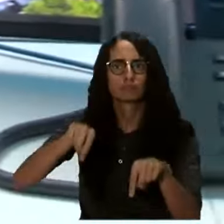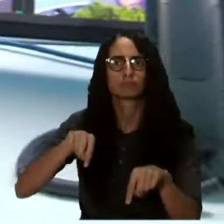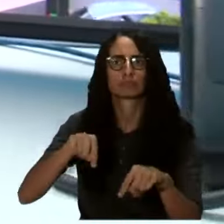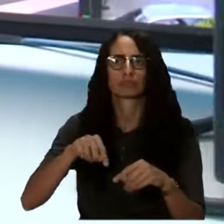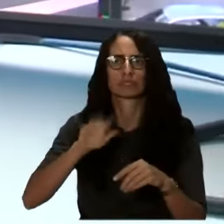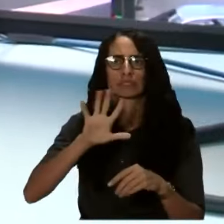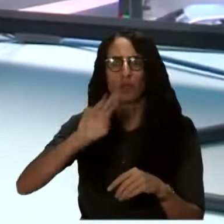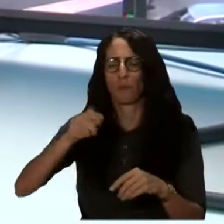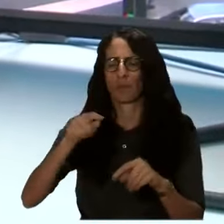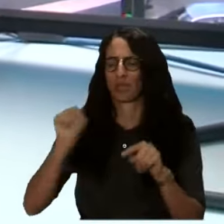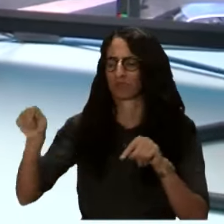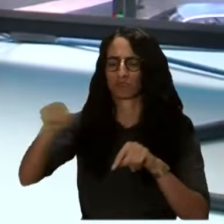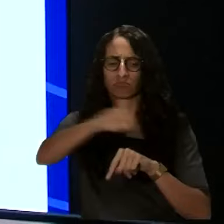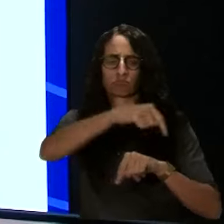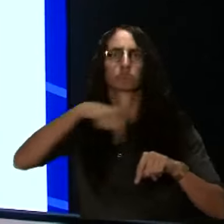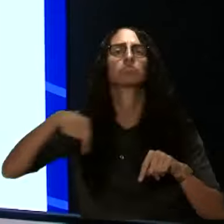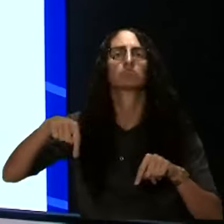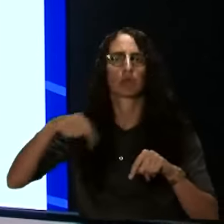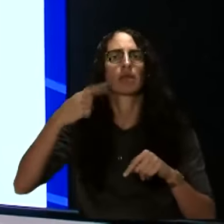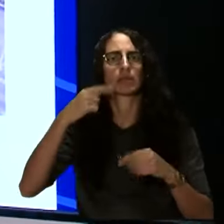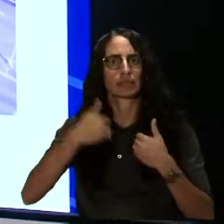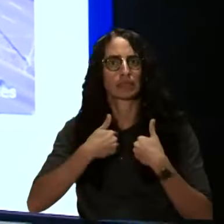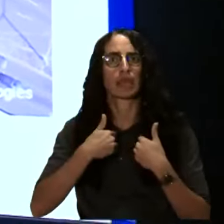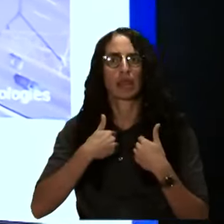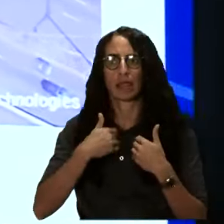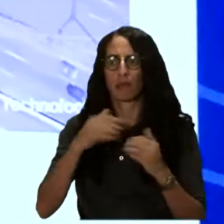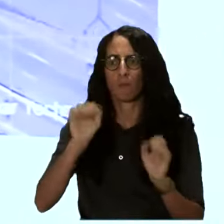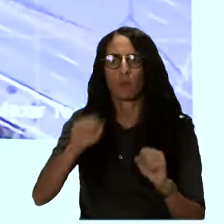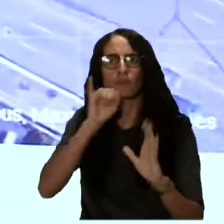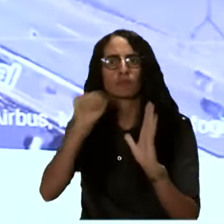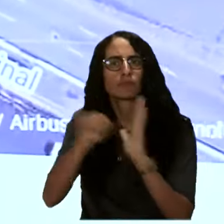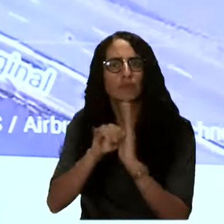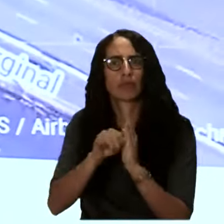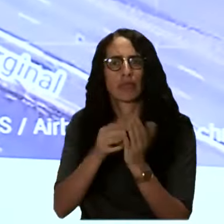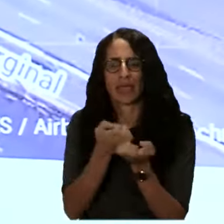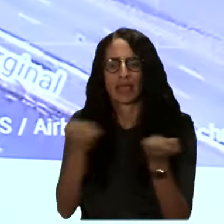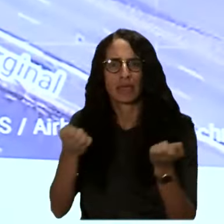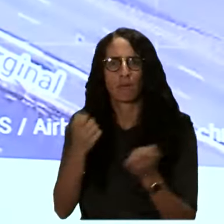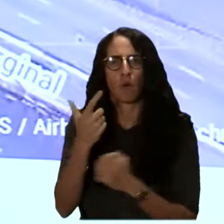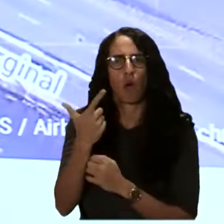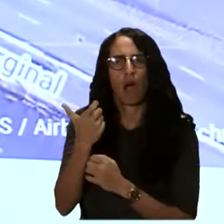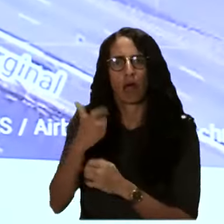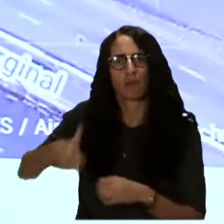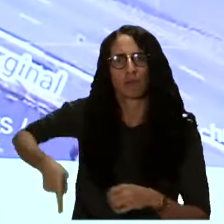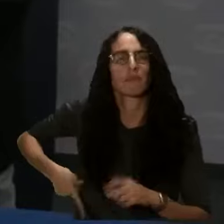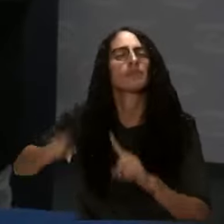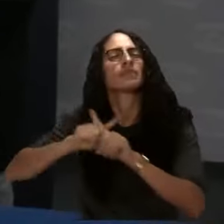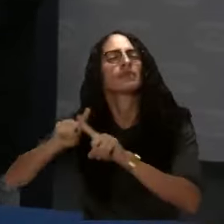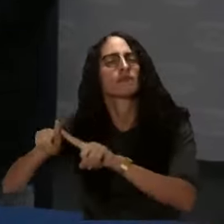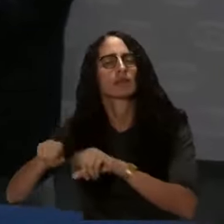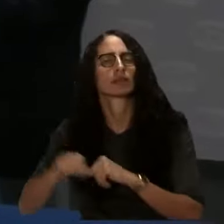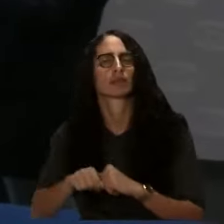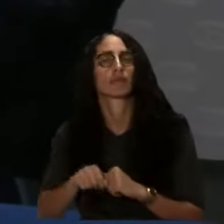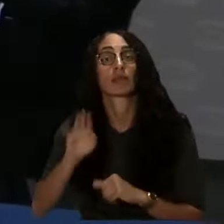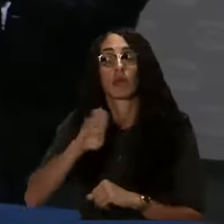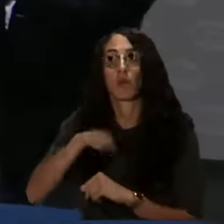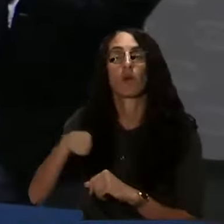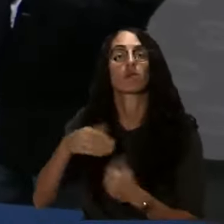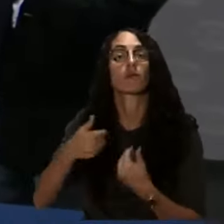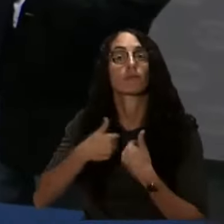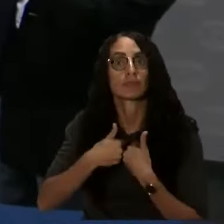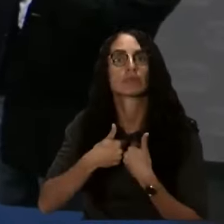millas cuadradas tiene capacidad para identificar el tipo de arma del que proviene la detonación Bayamón también cuenta